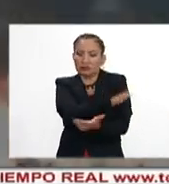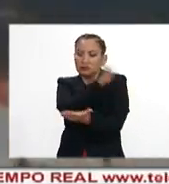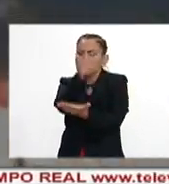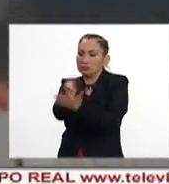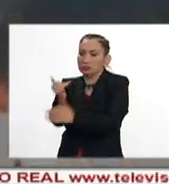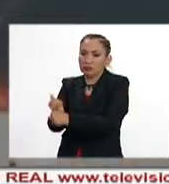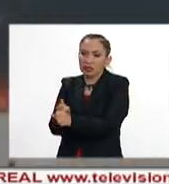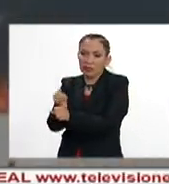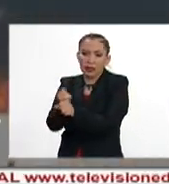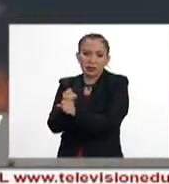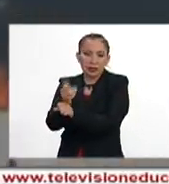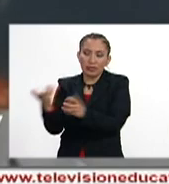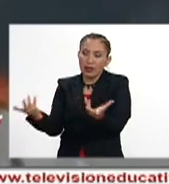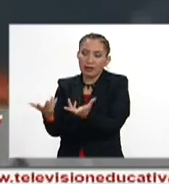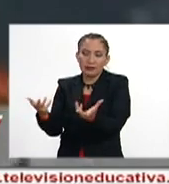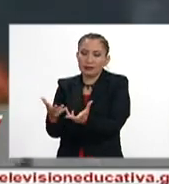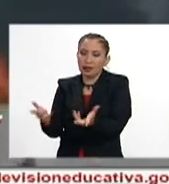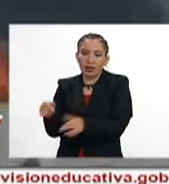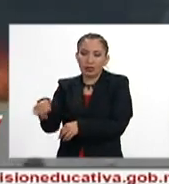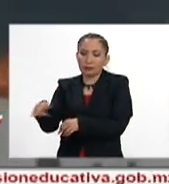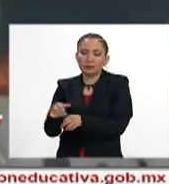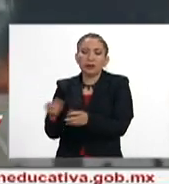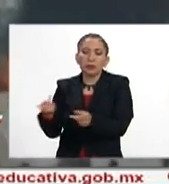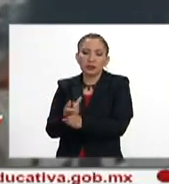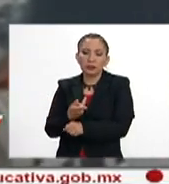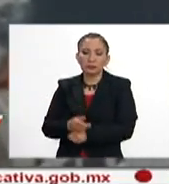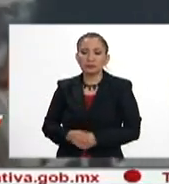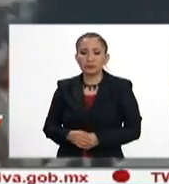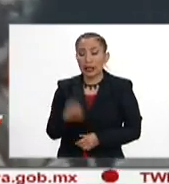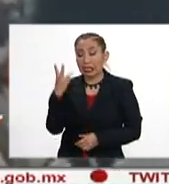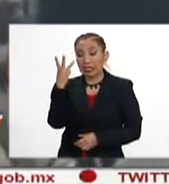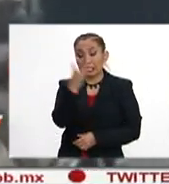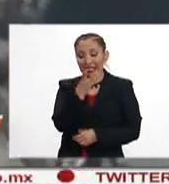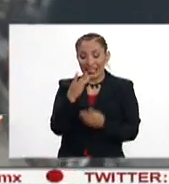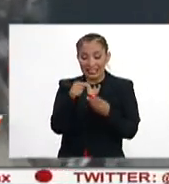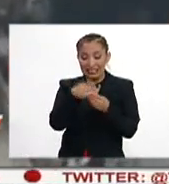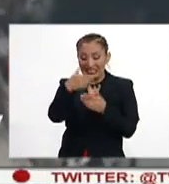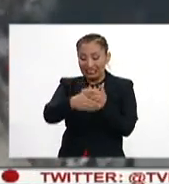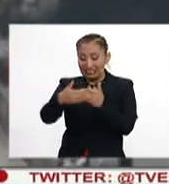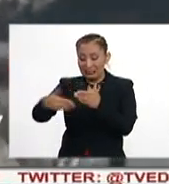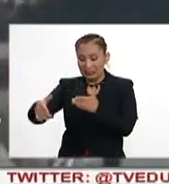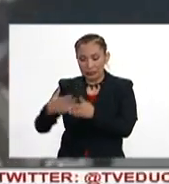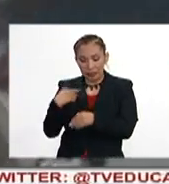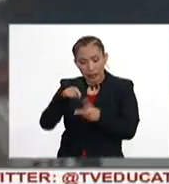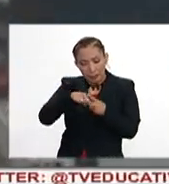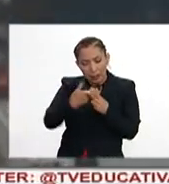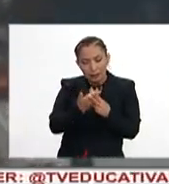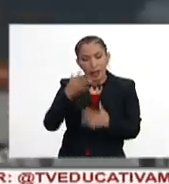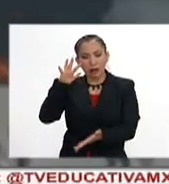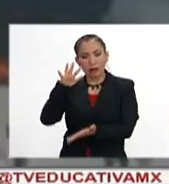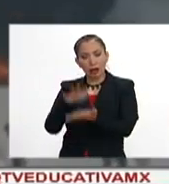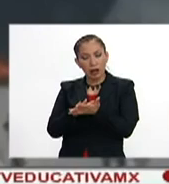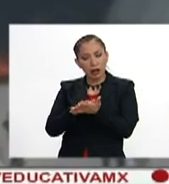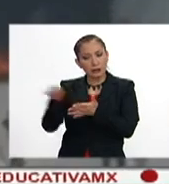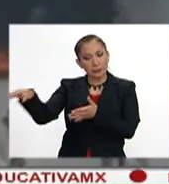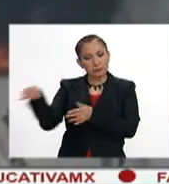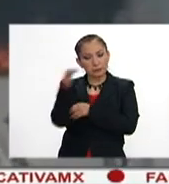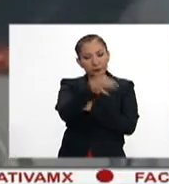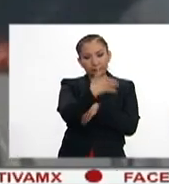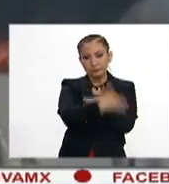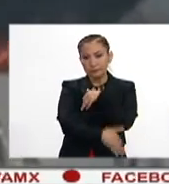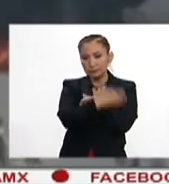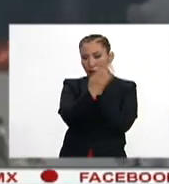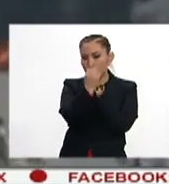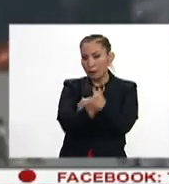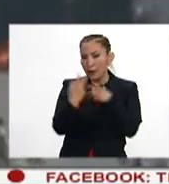federal siga de esta manera con las indagatorias de estos hechos. 3 de las carpetas originaron la prisión